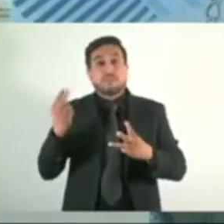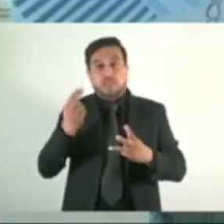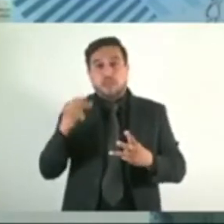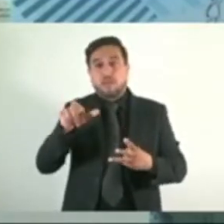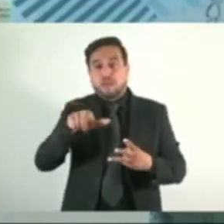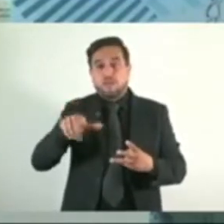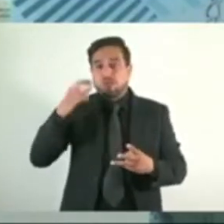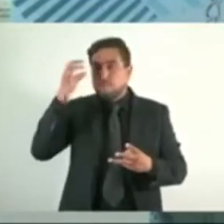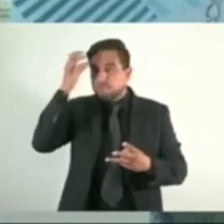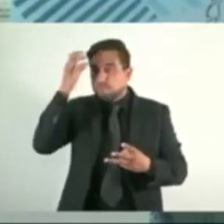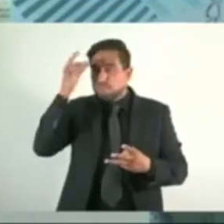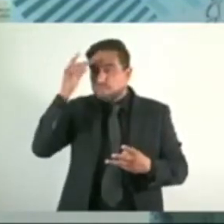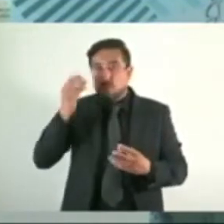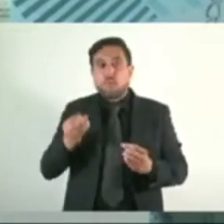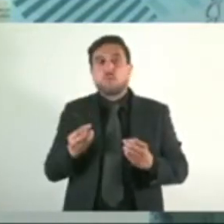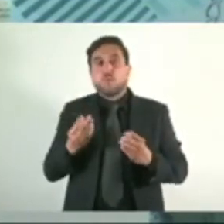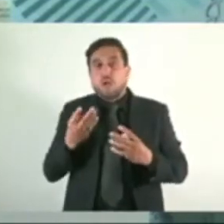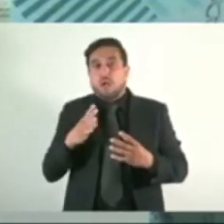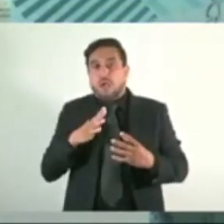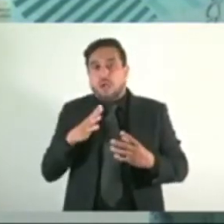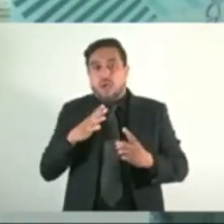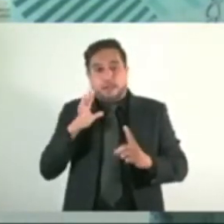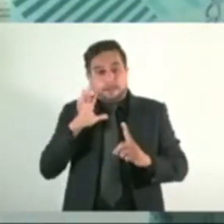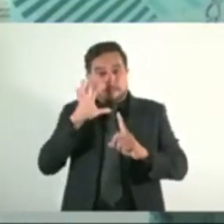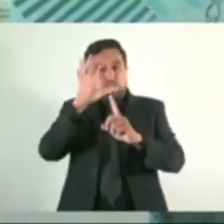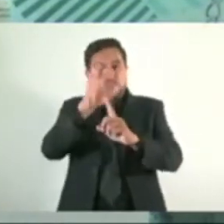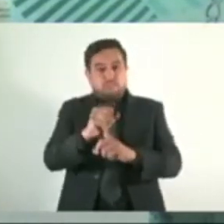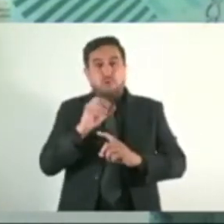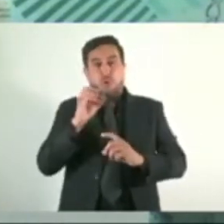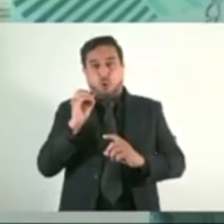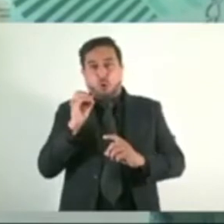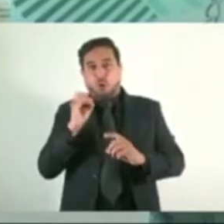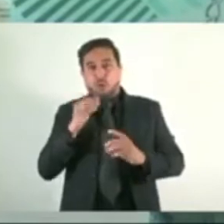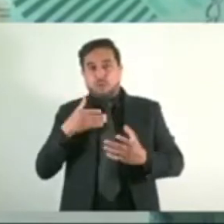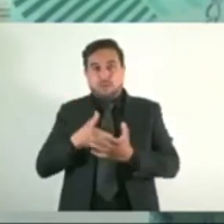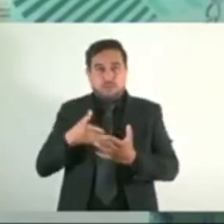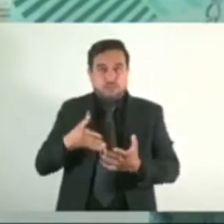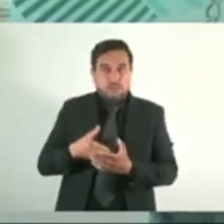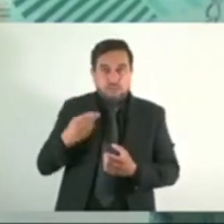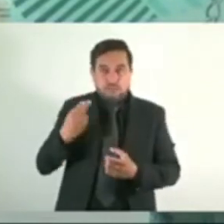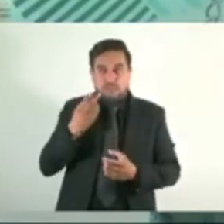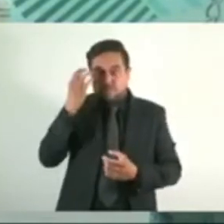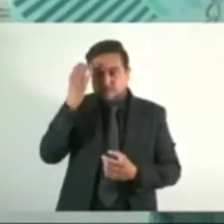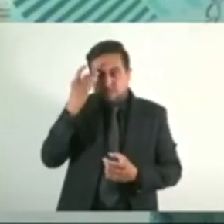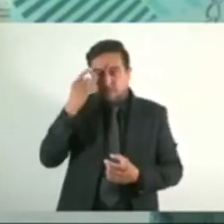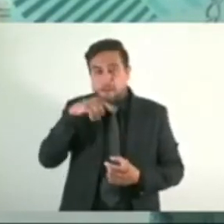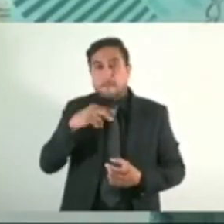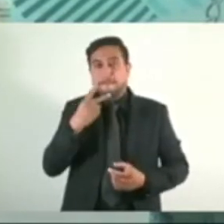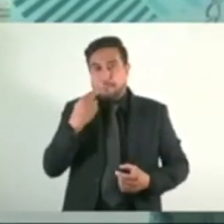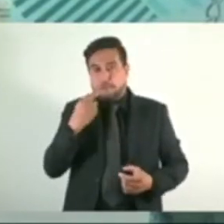los alcances y limitaciones de nuestras funciones, con el propósito de hacer un balance sobre las